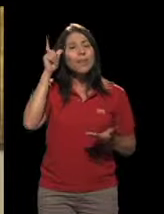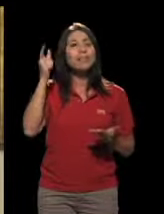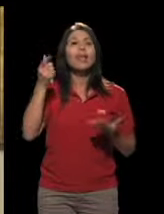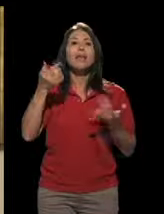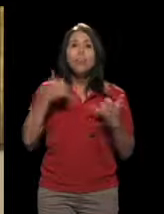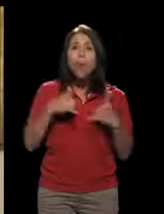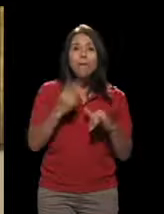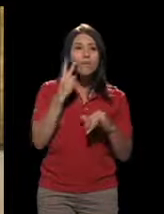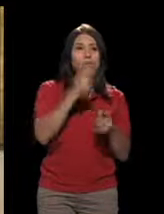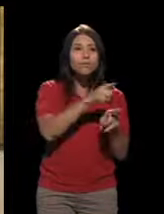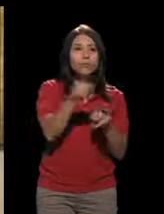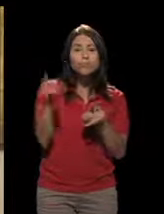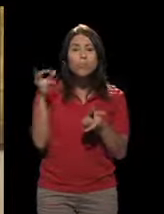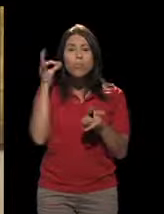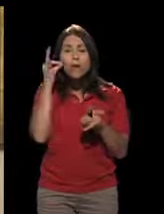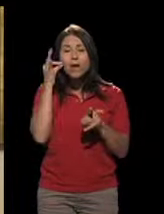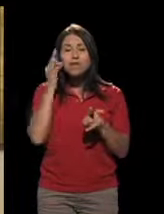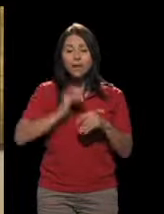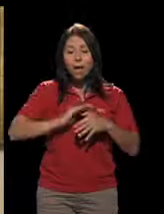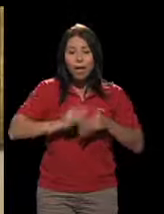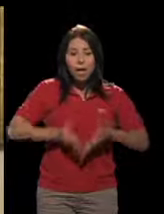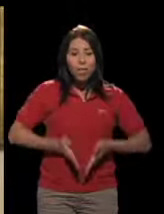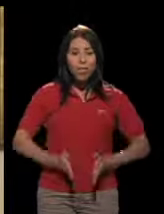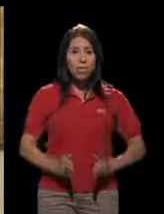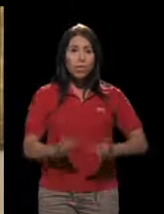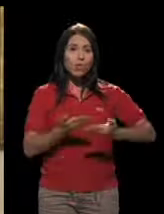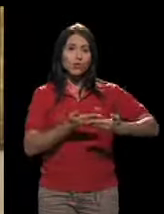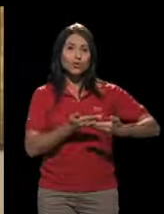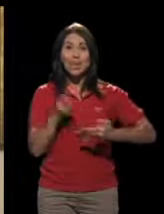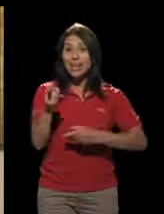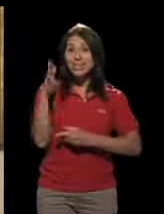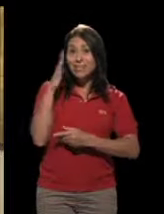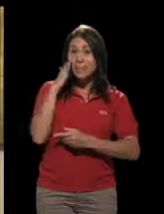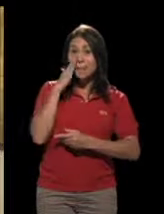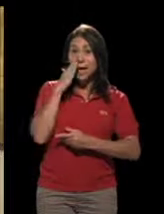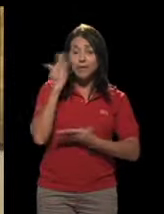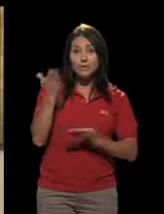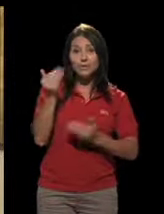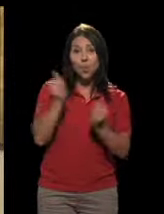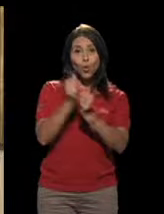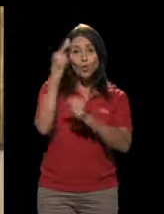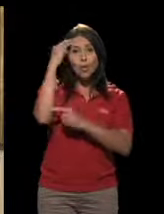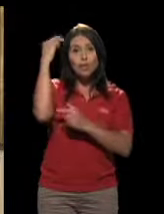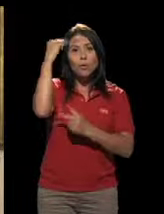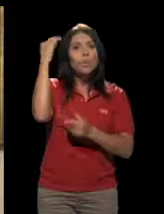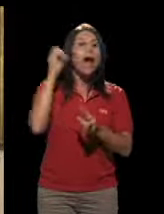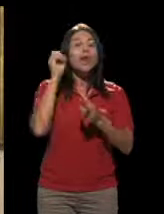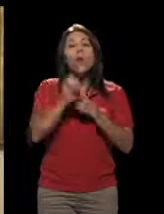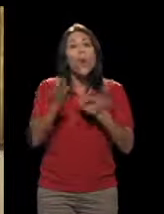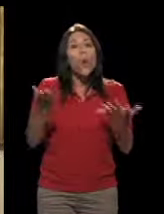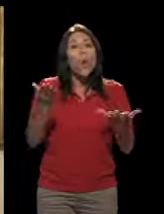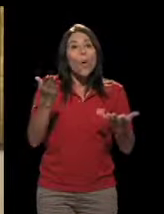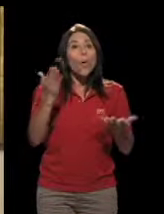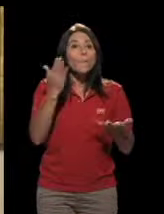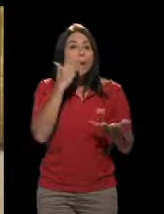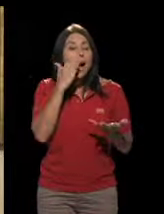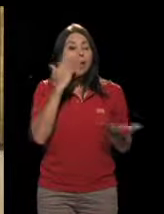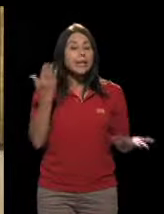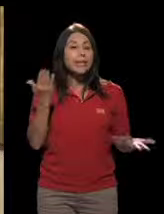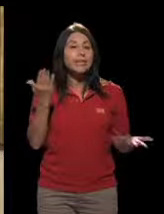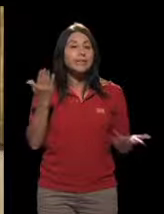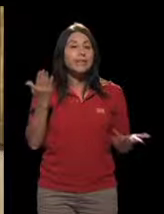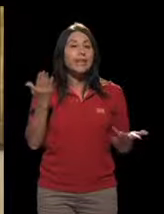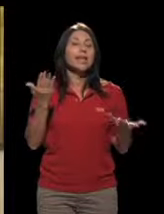teniendo madres que tienen hijos que son madres que tienen retardo mental o son madres